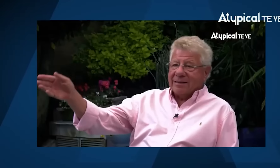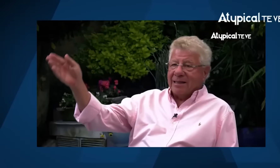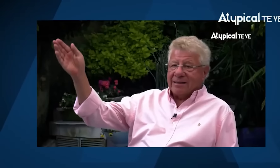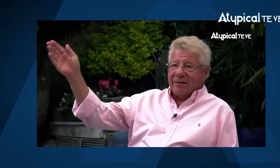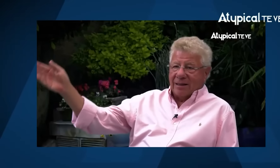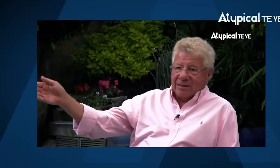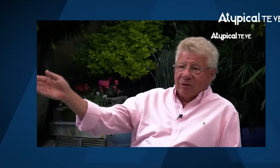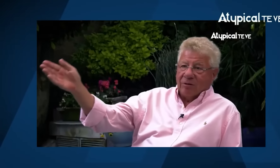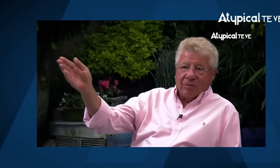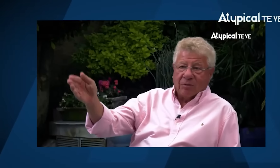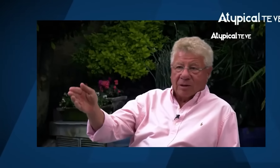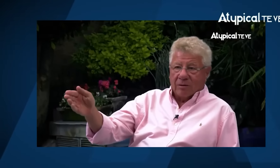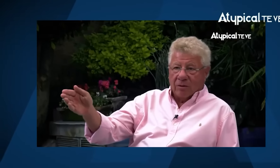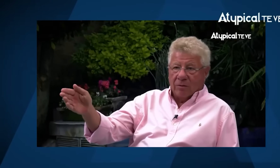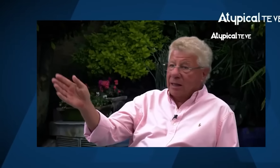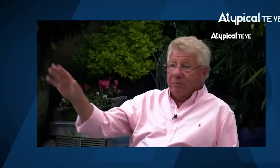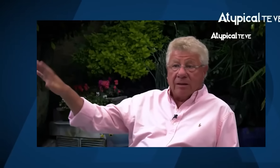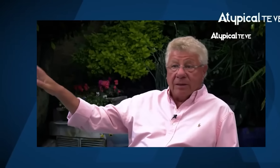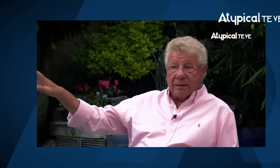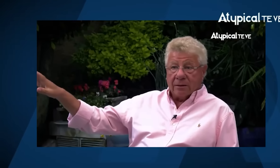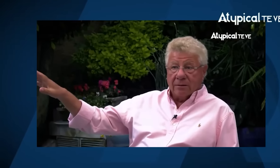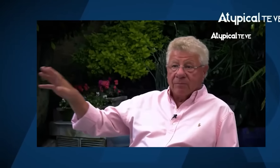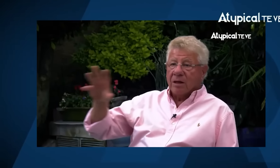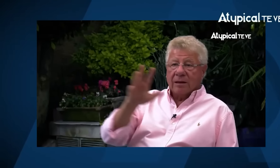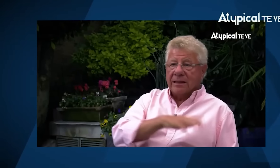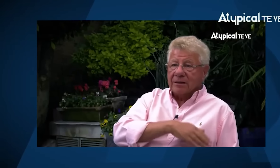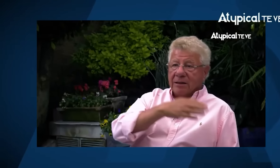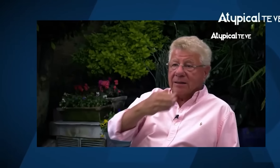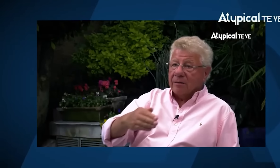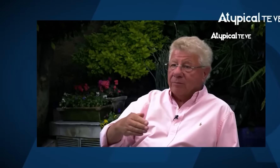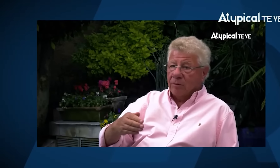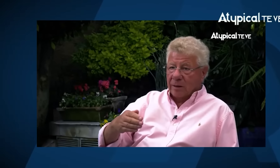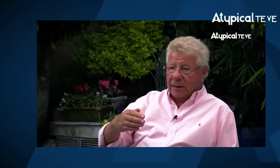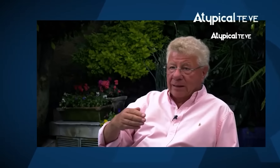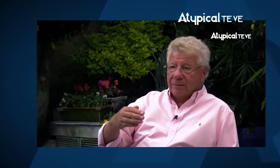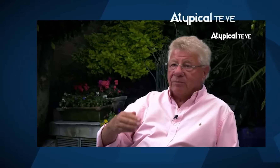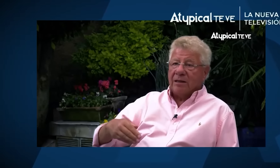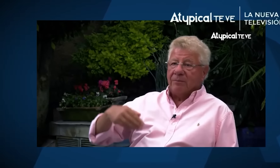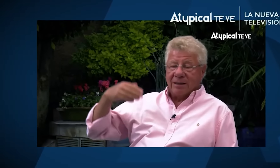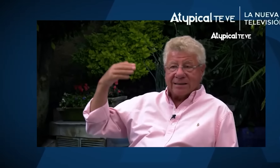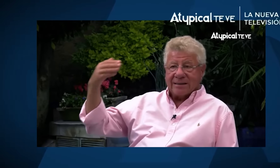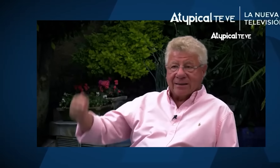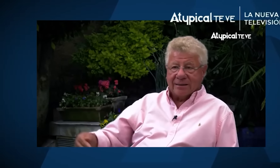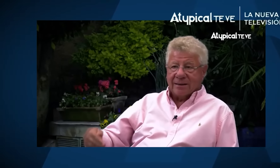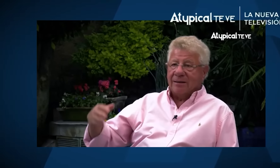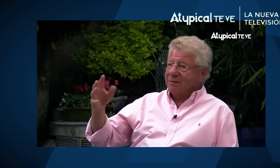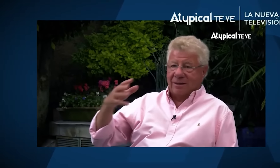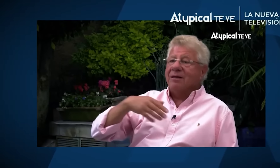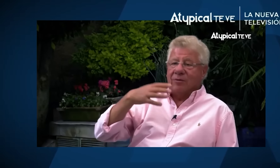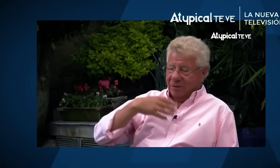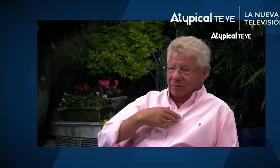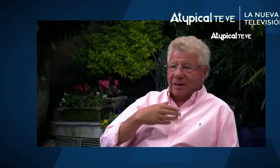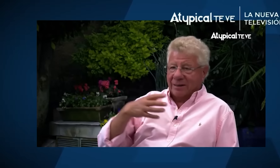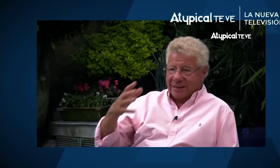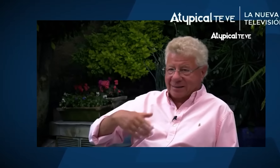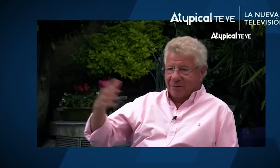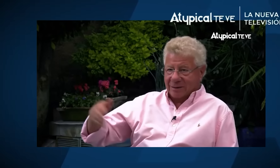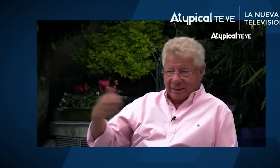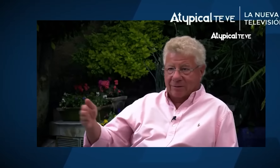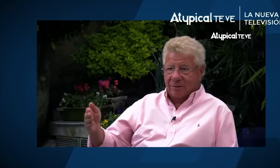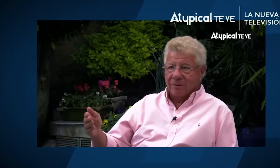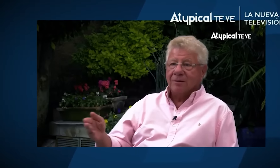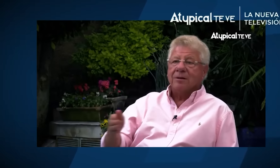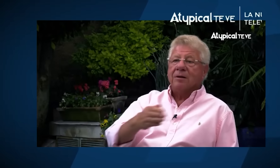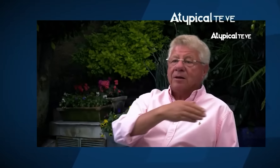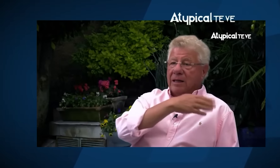mentiras que hace Andrés cuando era oposición las mismas se las revierte a morena y empiezas a decir digo yo sé en qué estilo